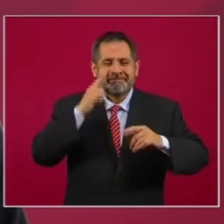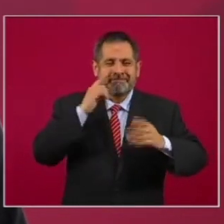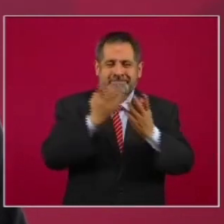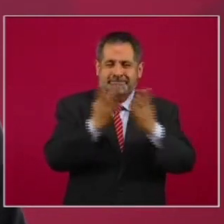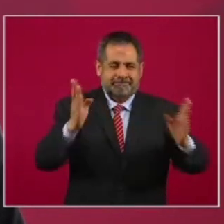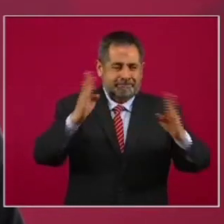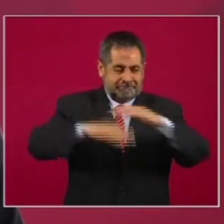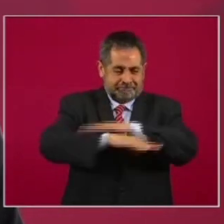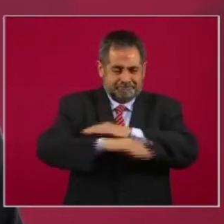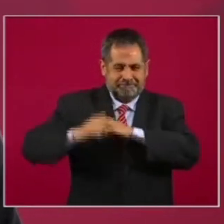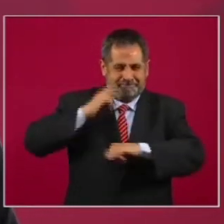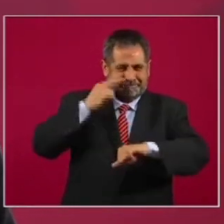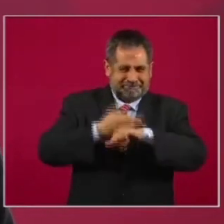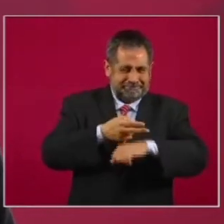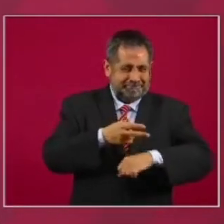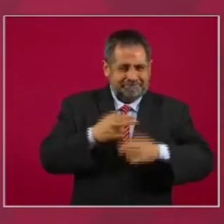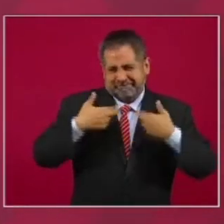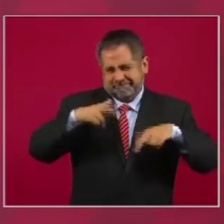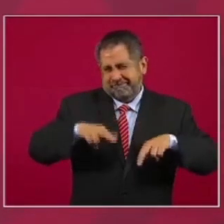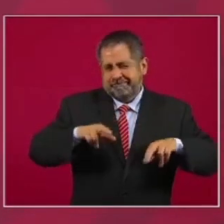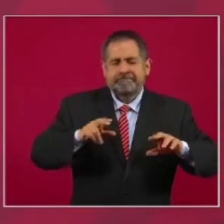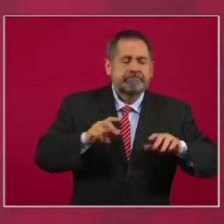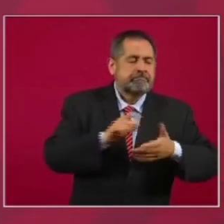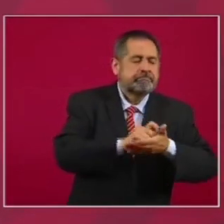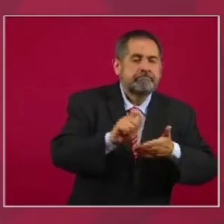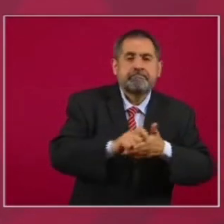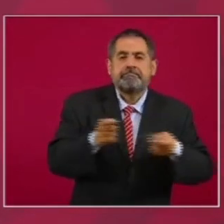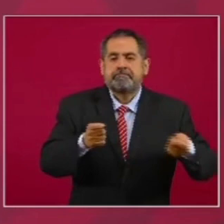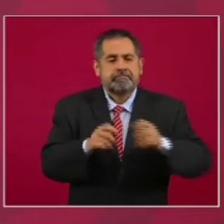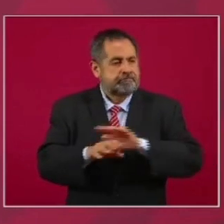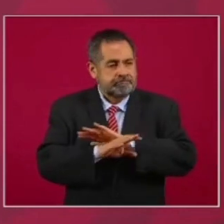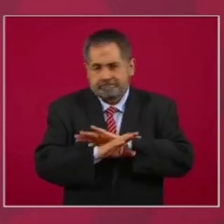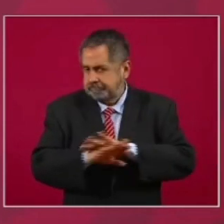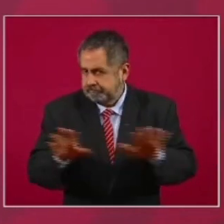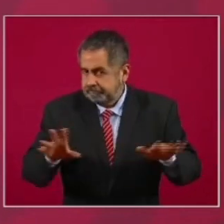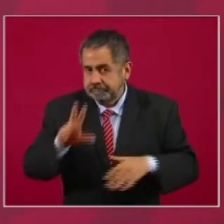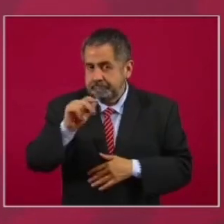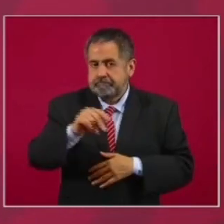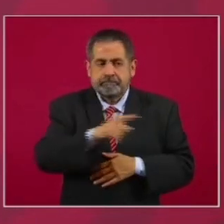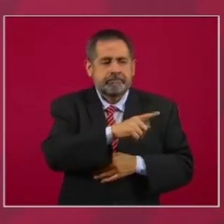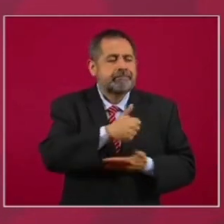ya están escogiendo a los llamados auxiliares,